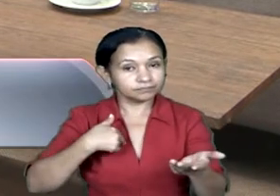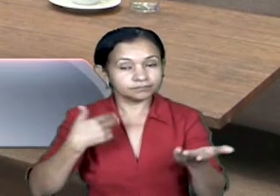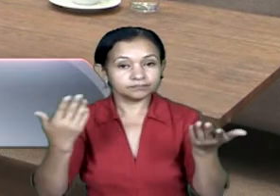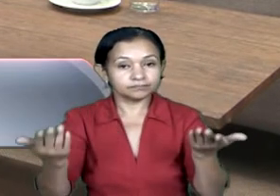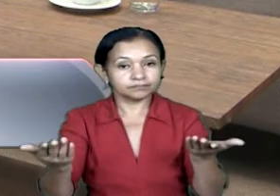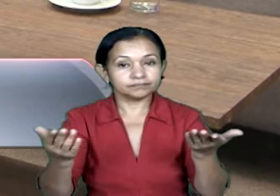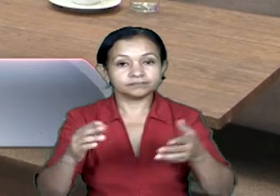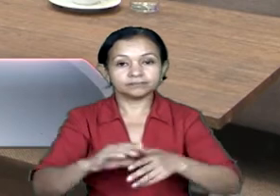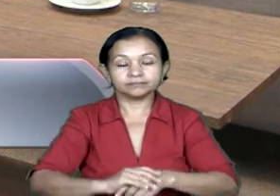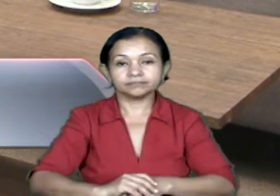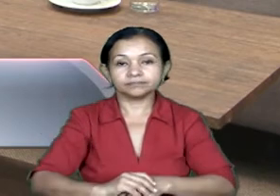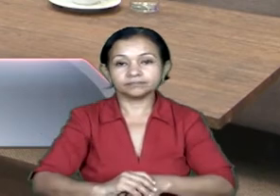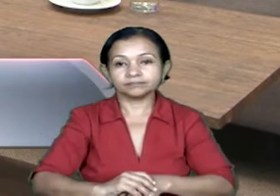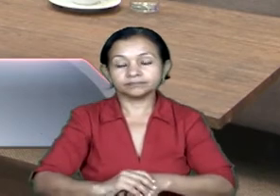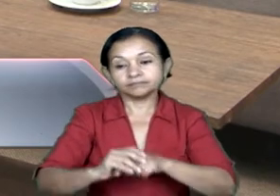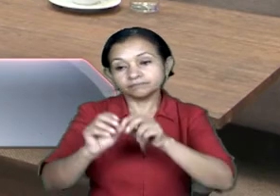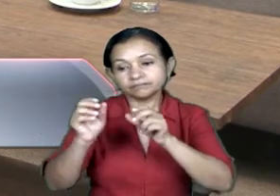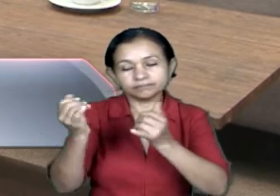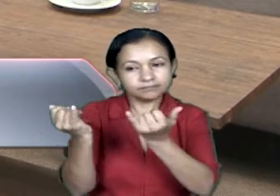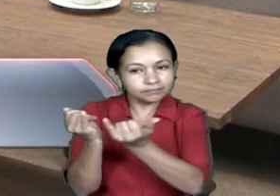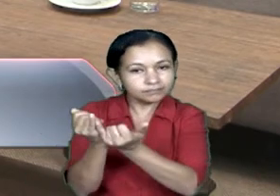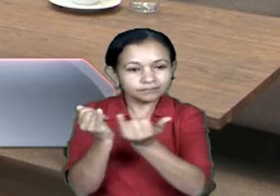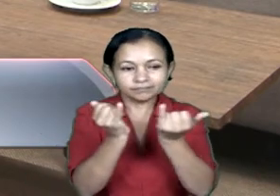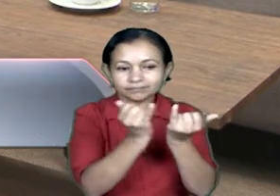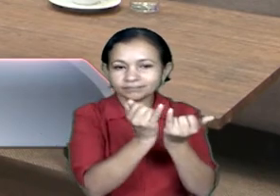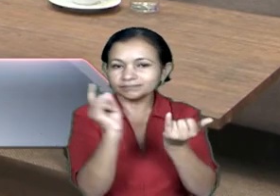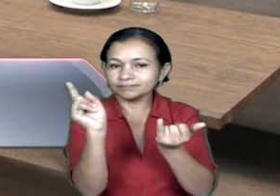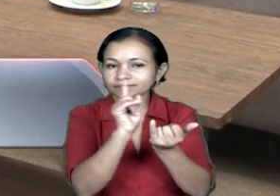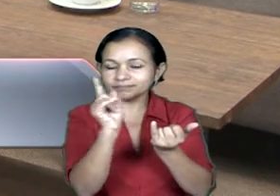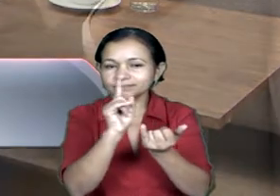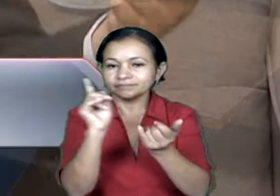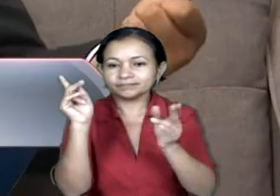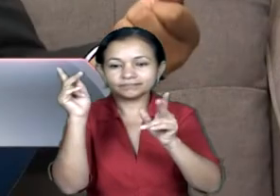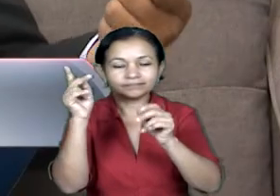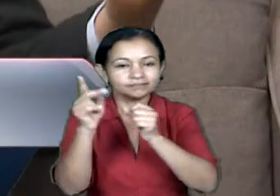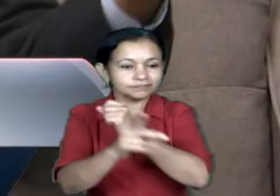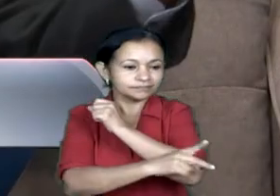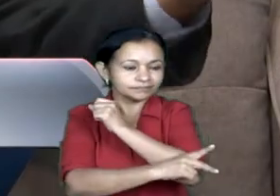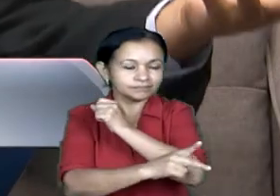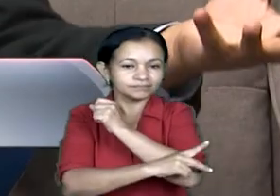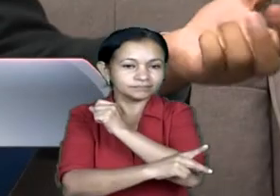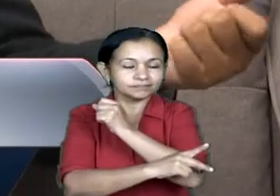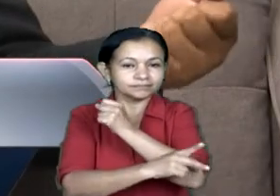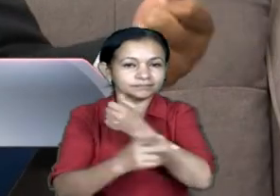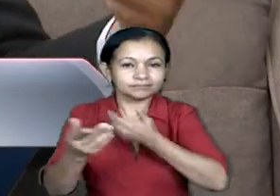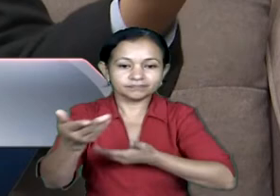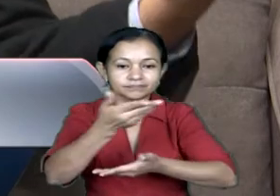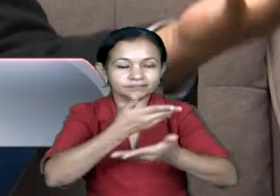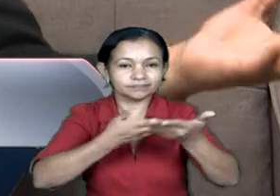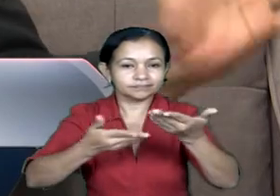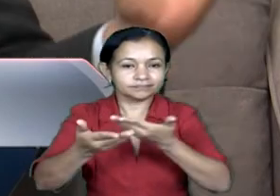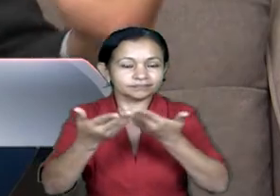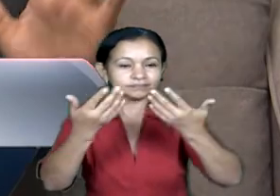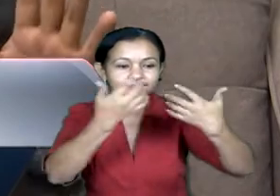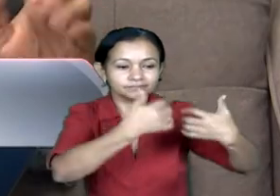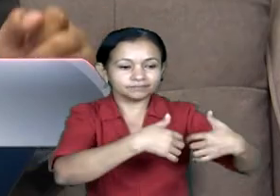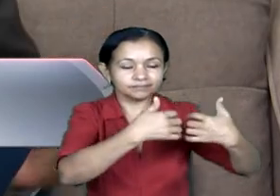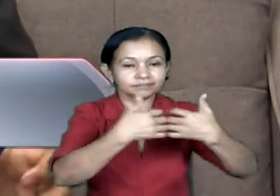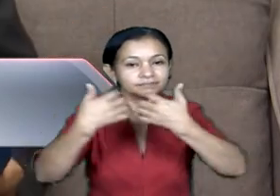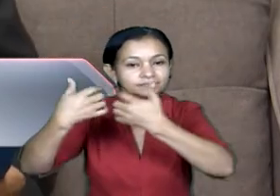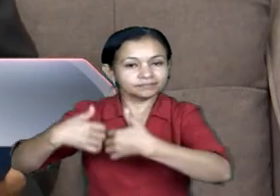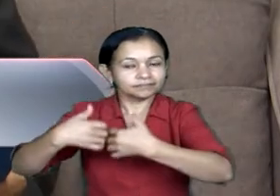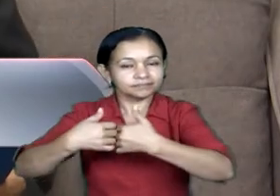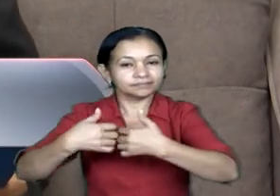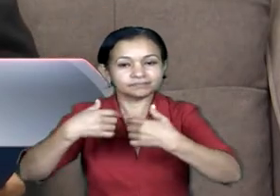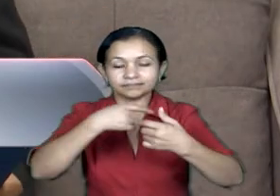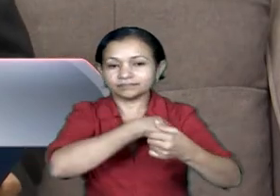funciona no funciona de la misma manera como funciona entre las naciones, y es intercambio corporativo. Las empresas taiwanesas llegando